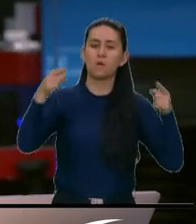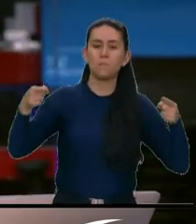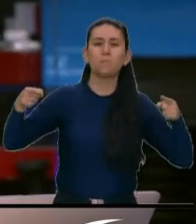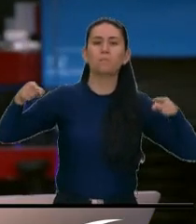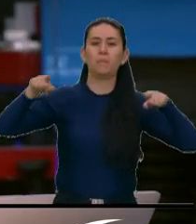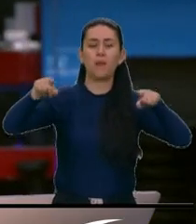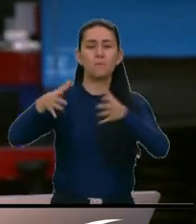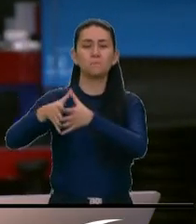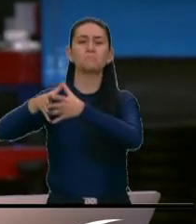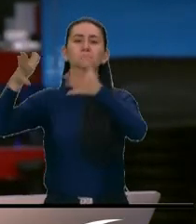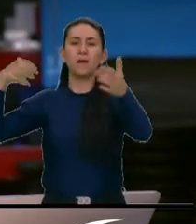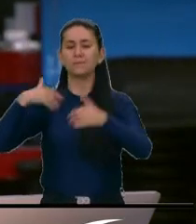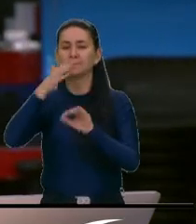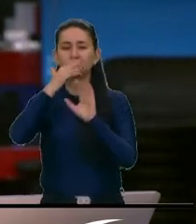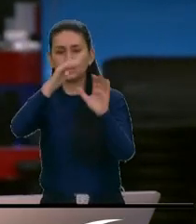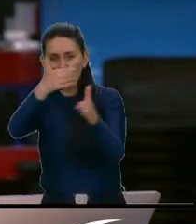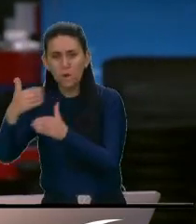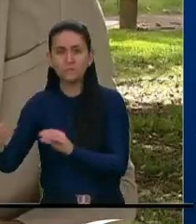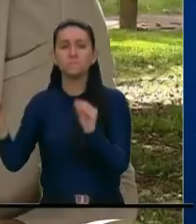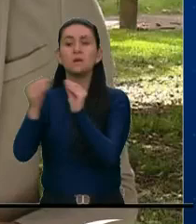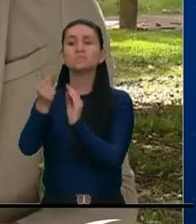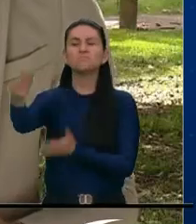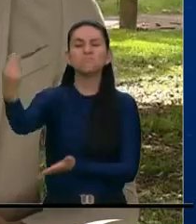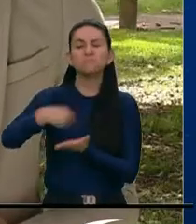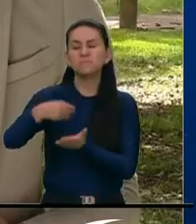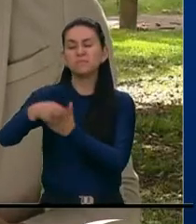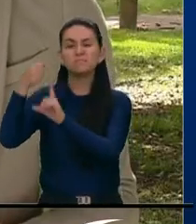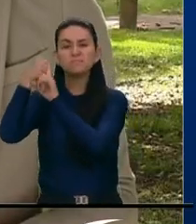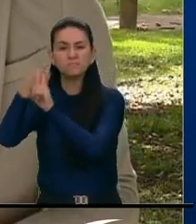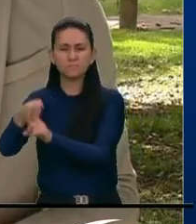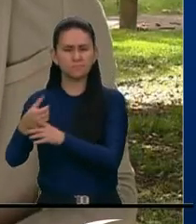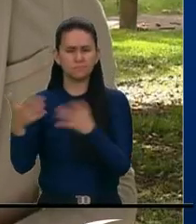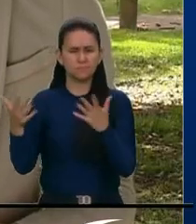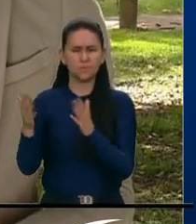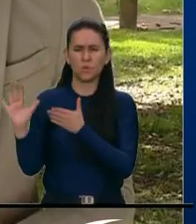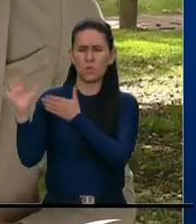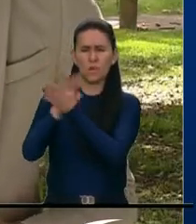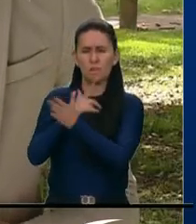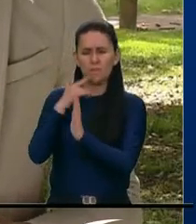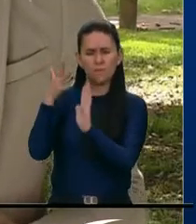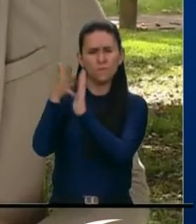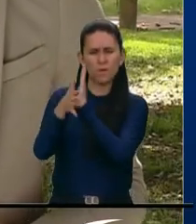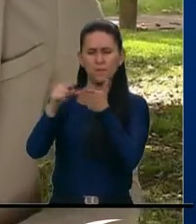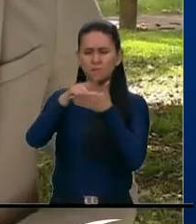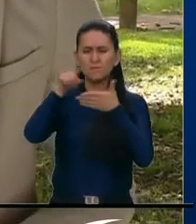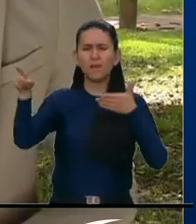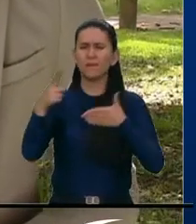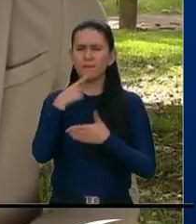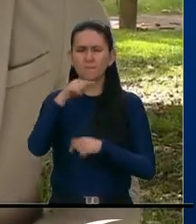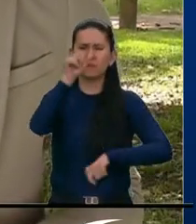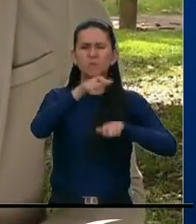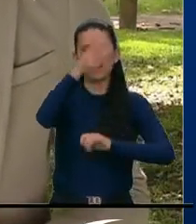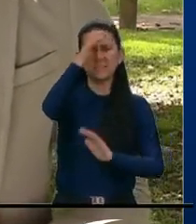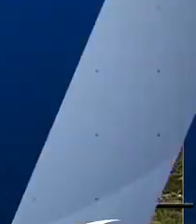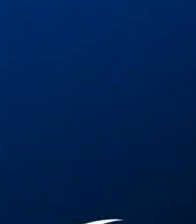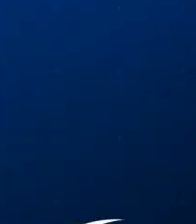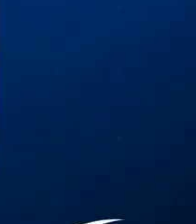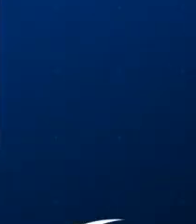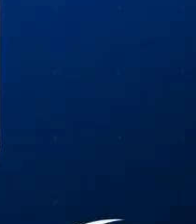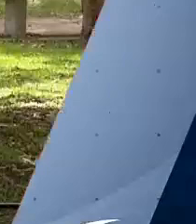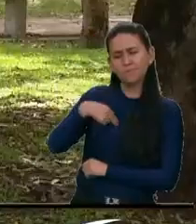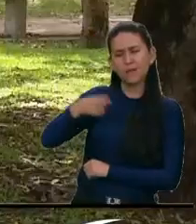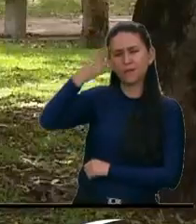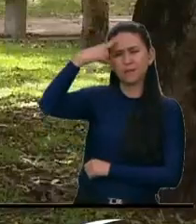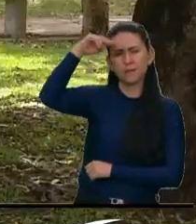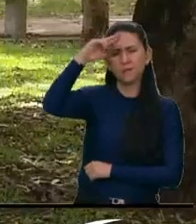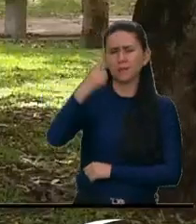secuestros y extorsiones por grupos armados ilegales. David Quintero, ¿qué cifras tiene el informe y los expertos cómo entienden esto?